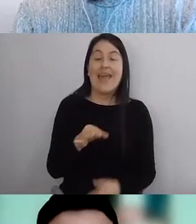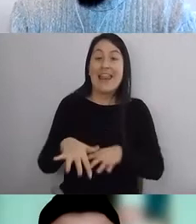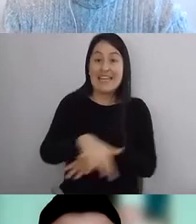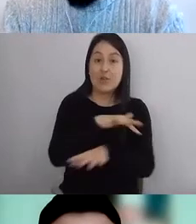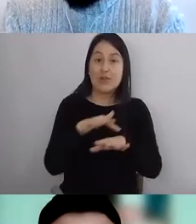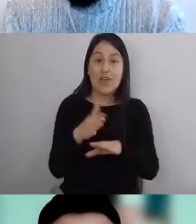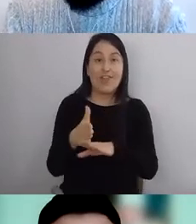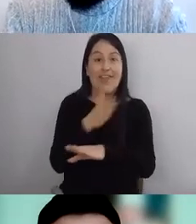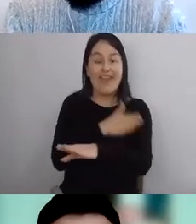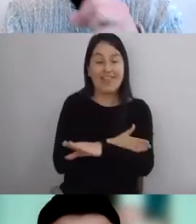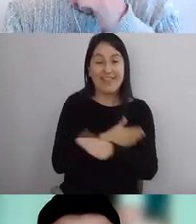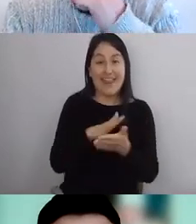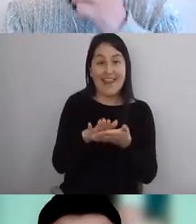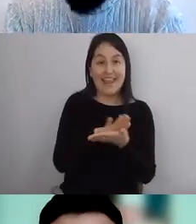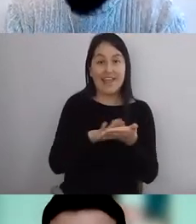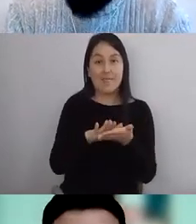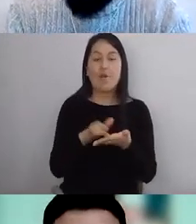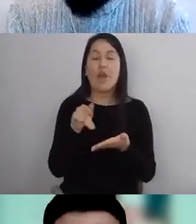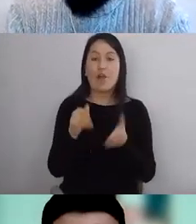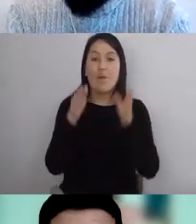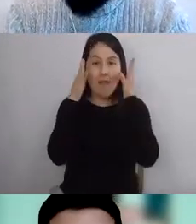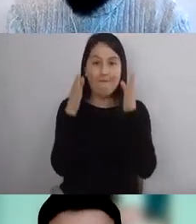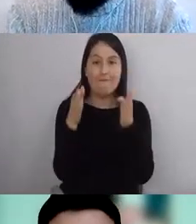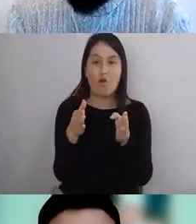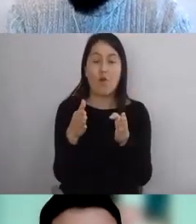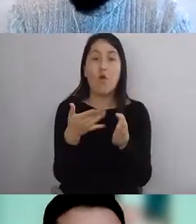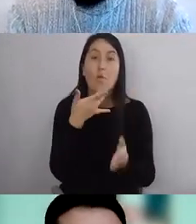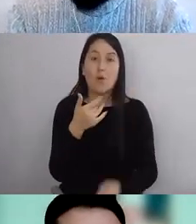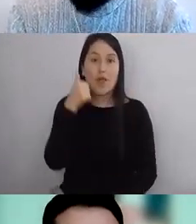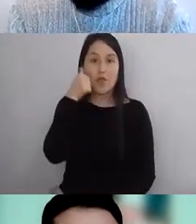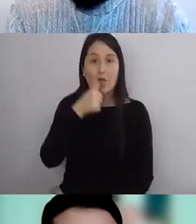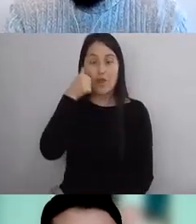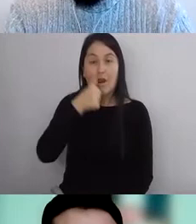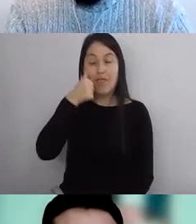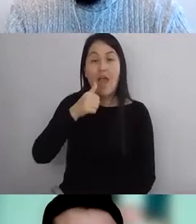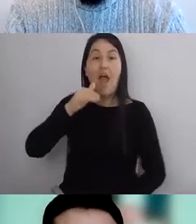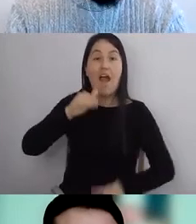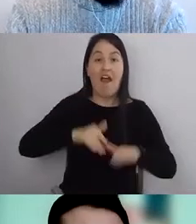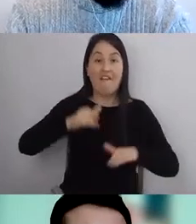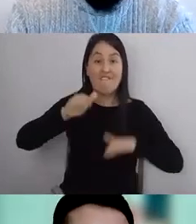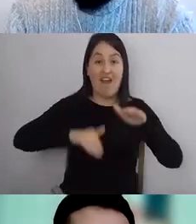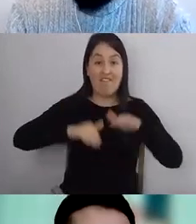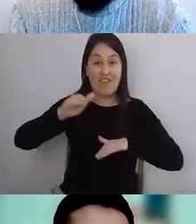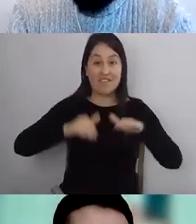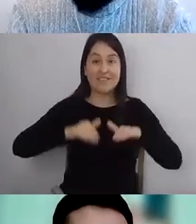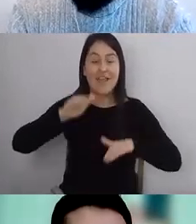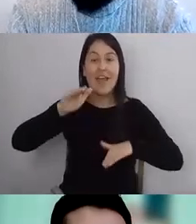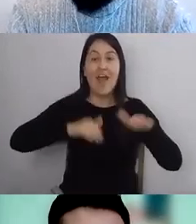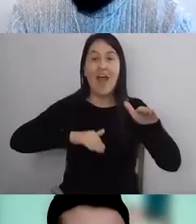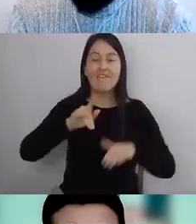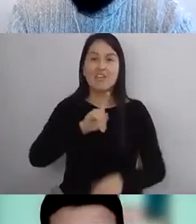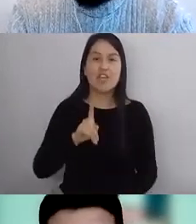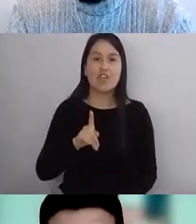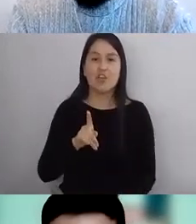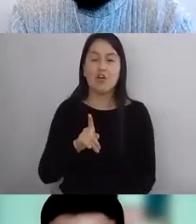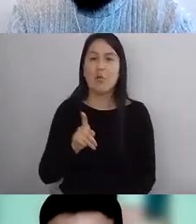¿no? Ya que dentro de lo cotidiano, uno muchas veces uno no busca estos